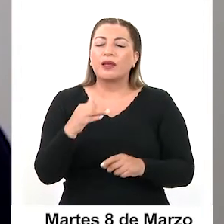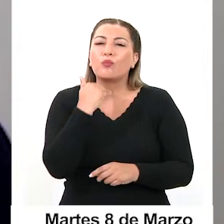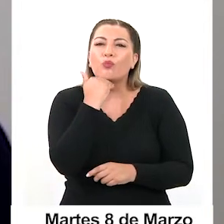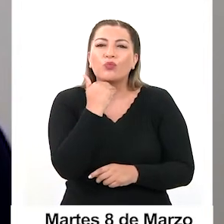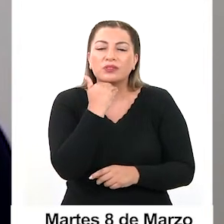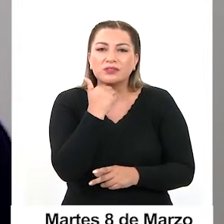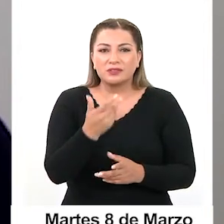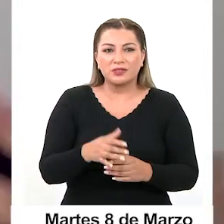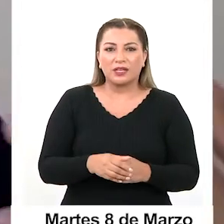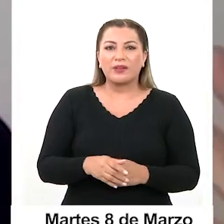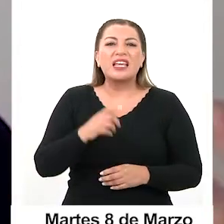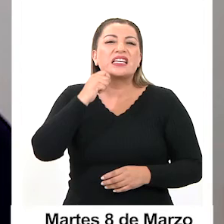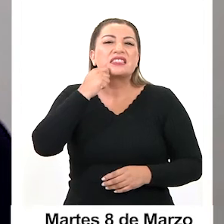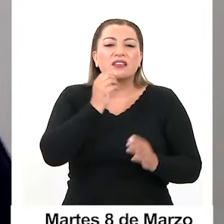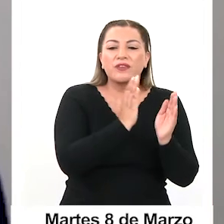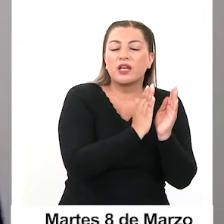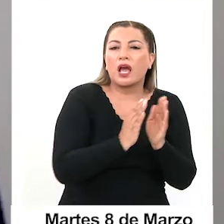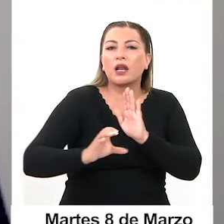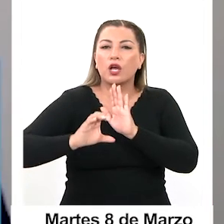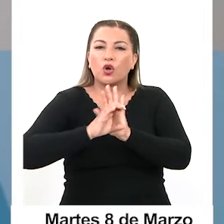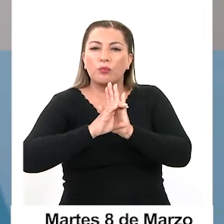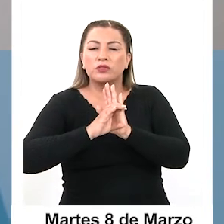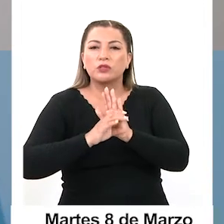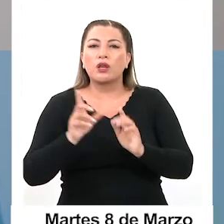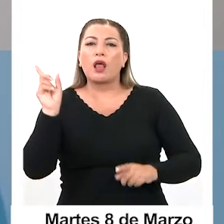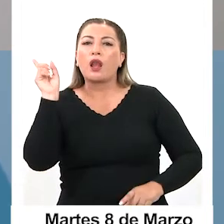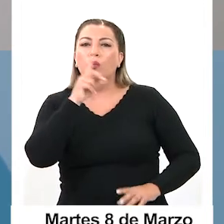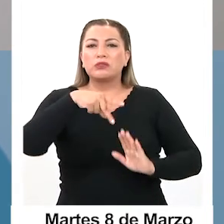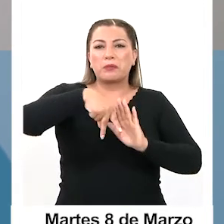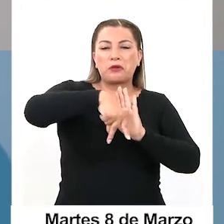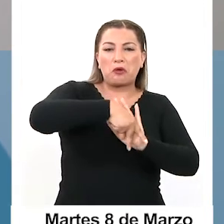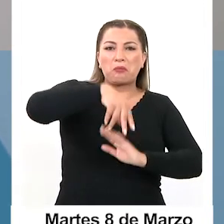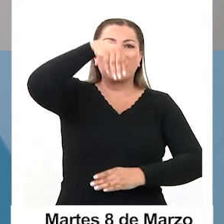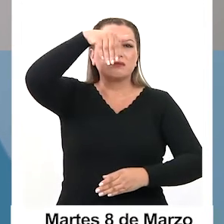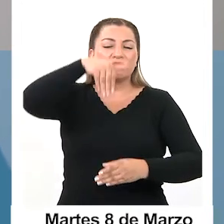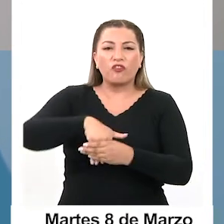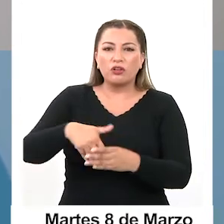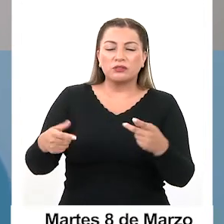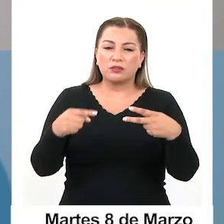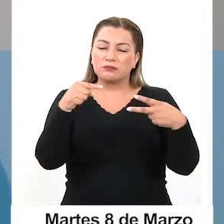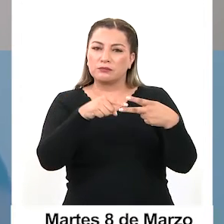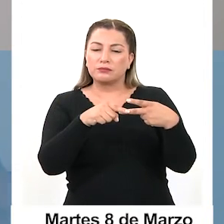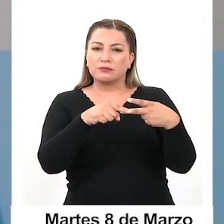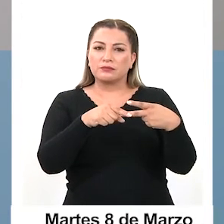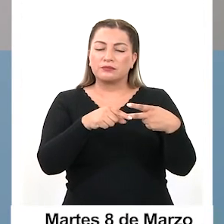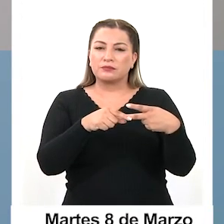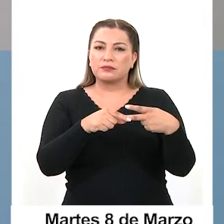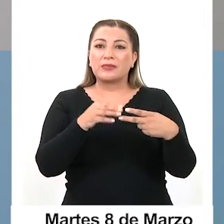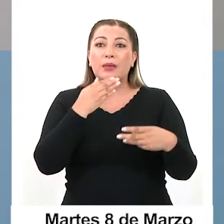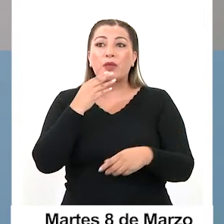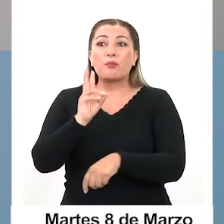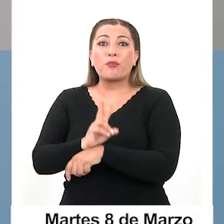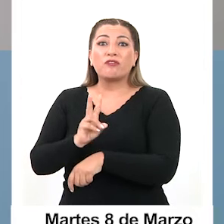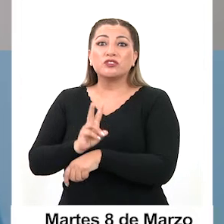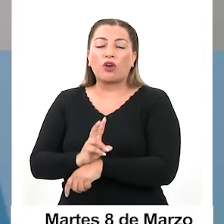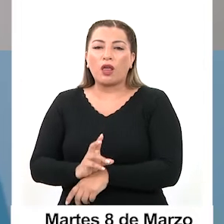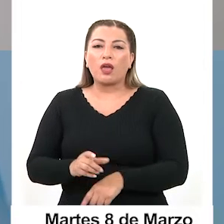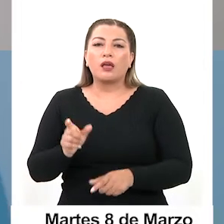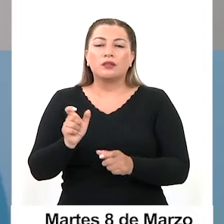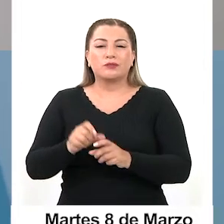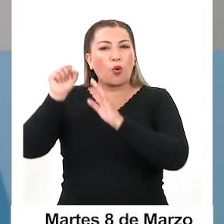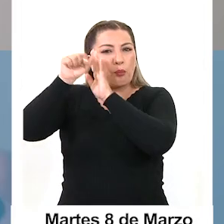de en qué va la convención, cuáles son las últimas normas que se han votado. Tratamos de sumar académicos también a